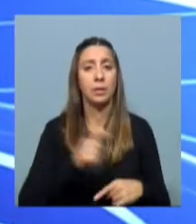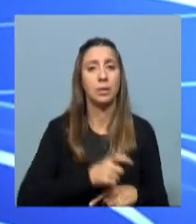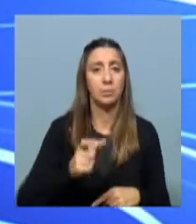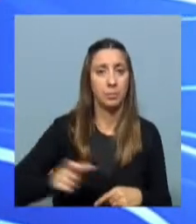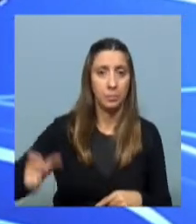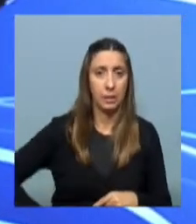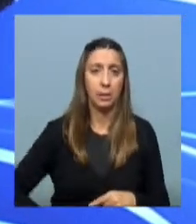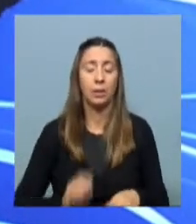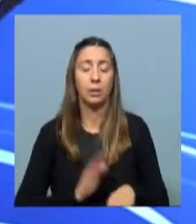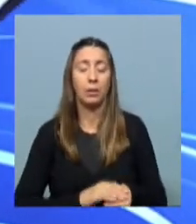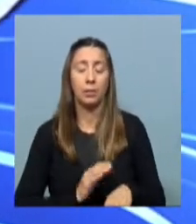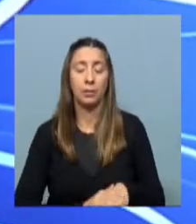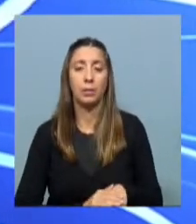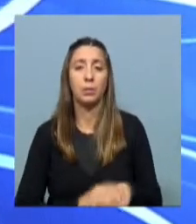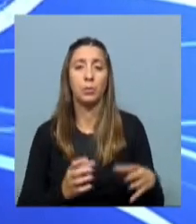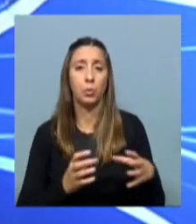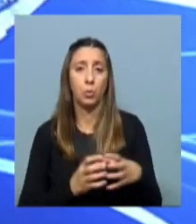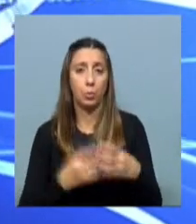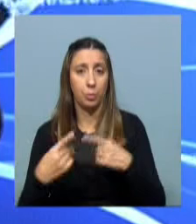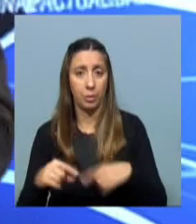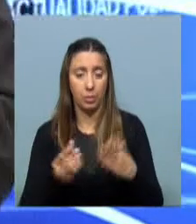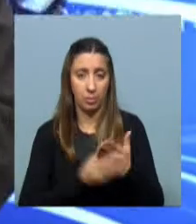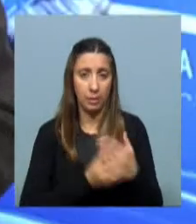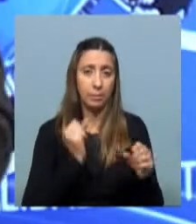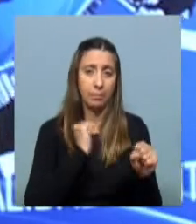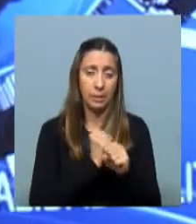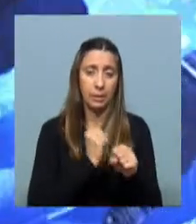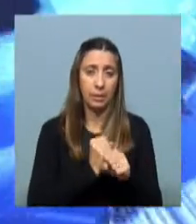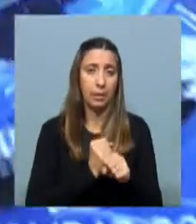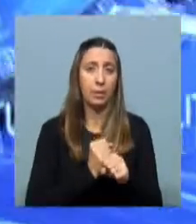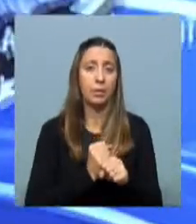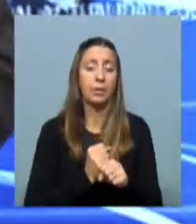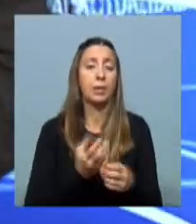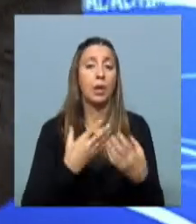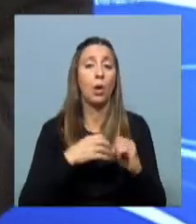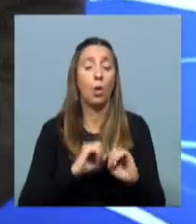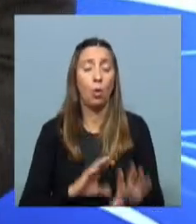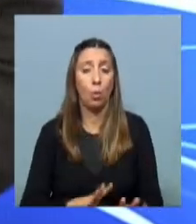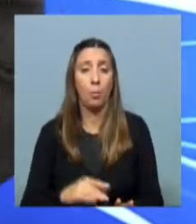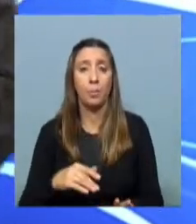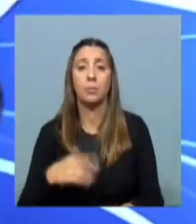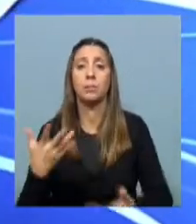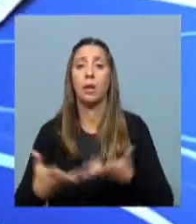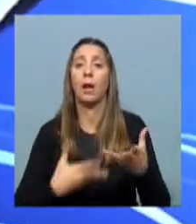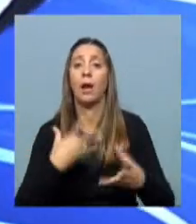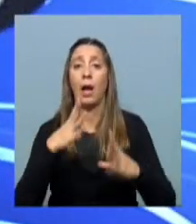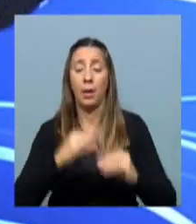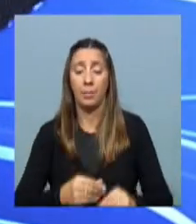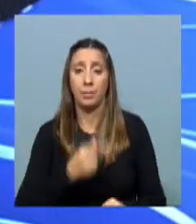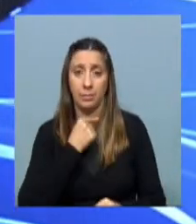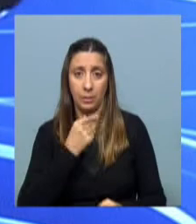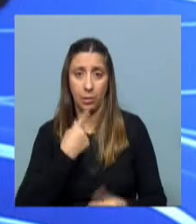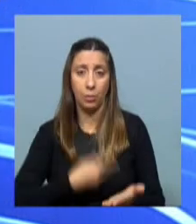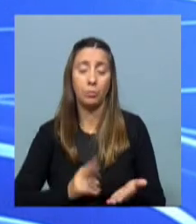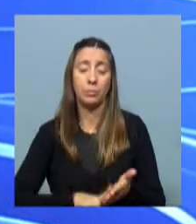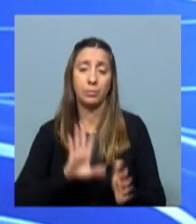funcionarios responsables del comité interministerial que están trabajando desde el día cero para extinguir los incendios que tenemos aquí en San Luis. Ya